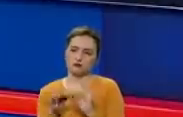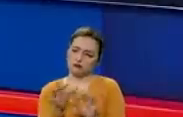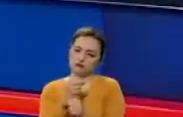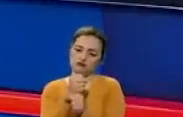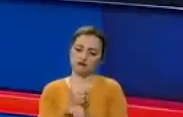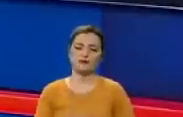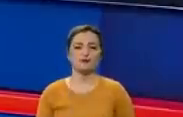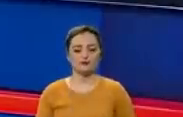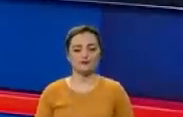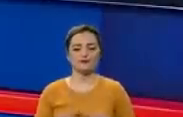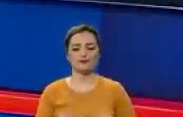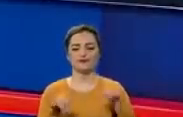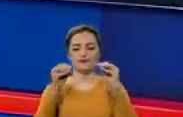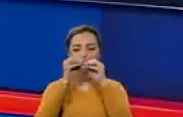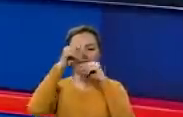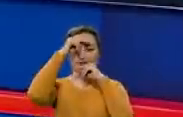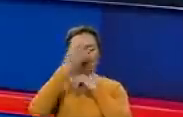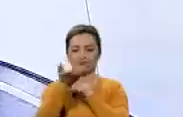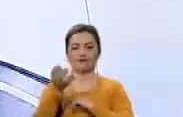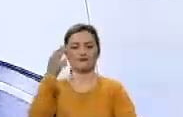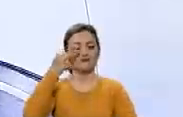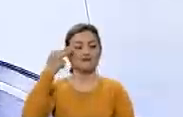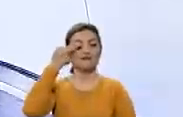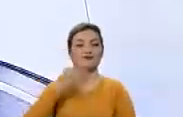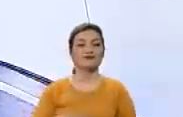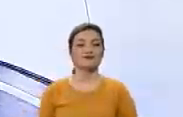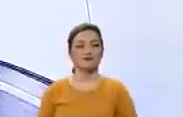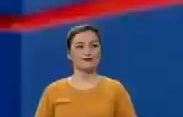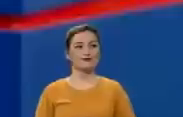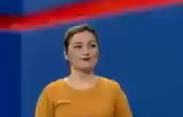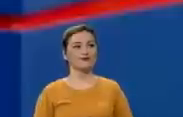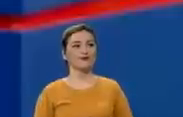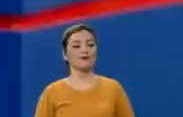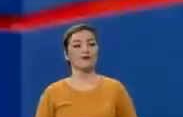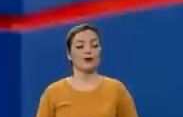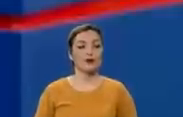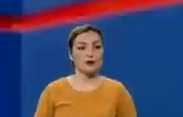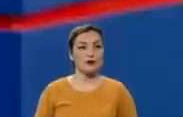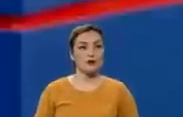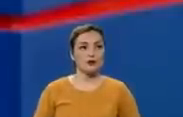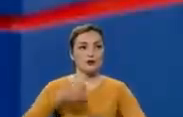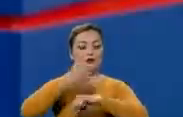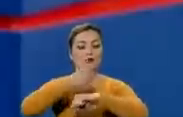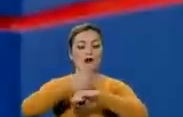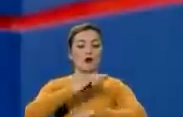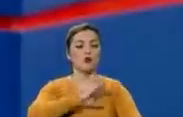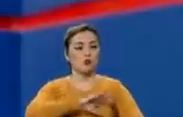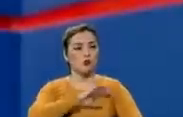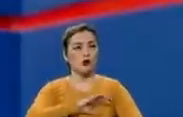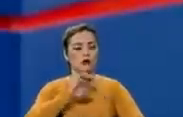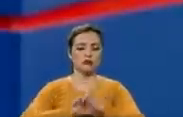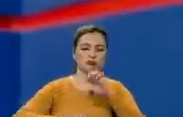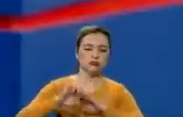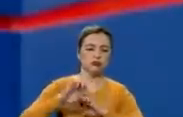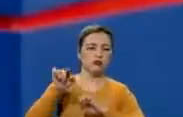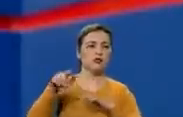segura. Vamos a continuar con más noticias. Helen, tú tienes más. Así es, amigos, les contamos. Las autoridades municipales